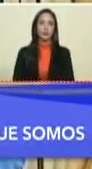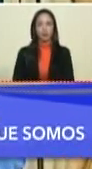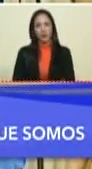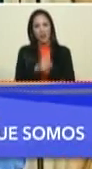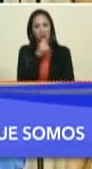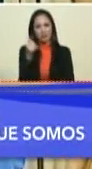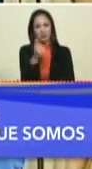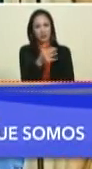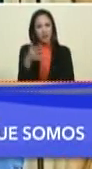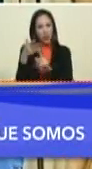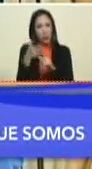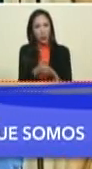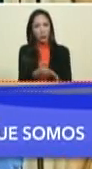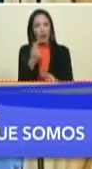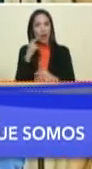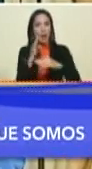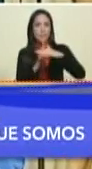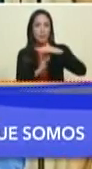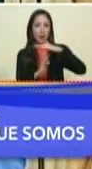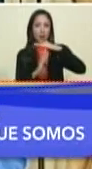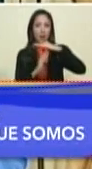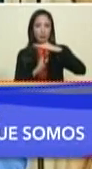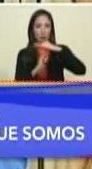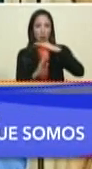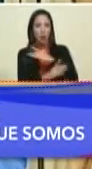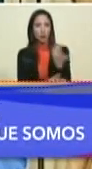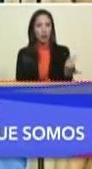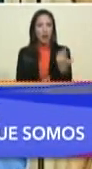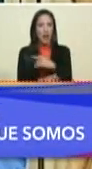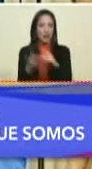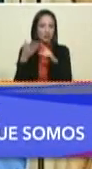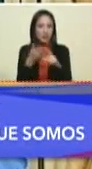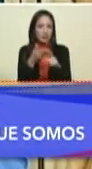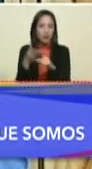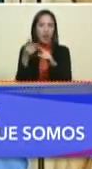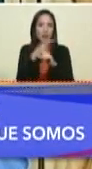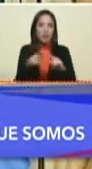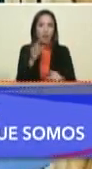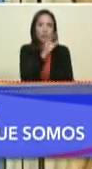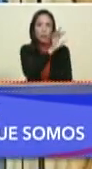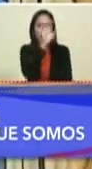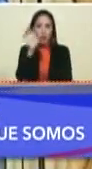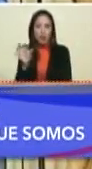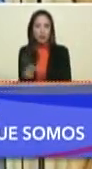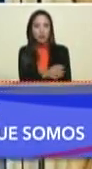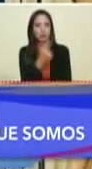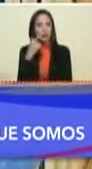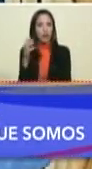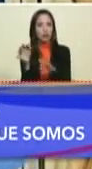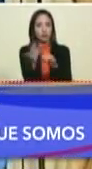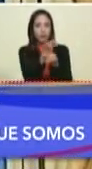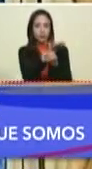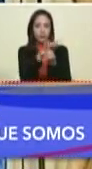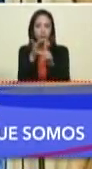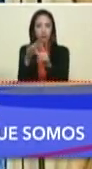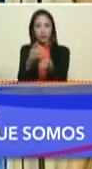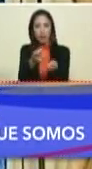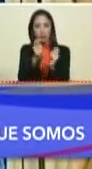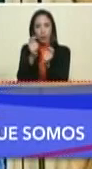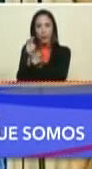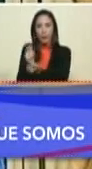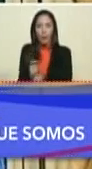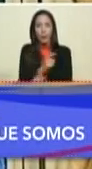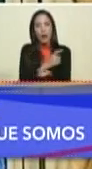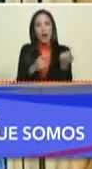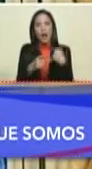acusándonos de emigrar a otros lugares del mundo y creando un escándalo para justificar una política